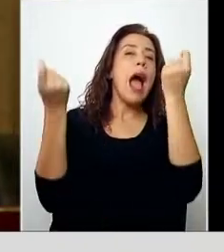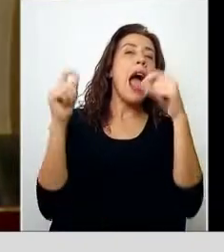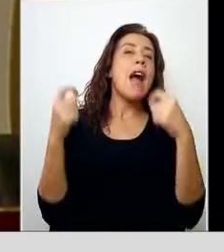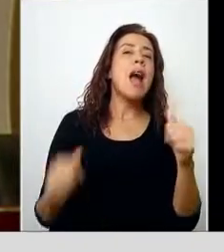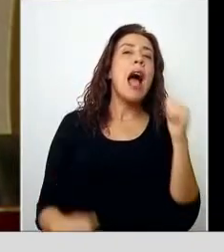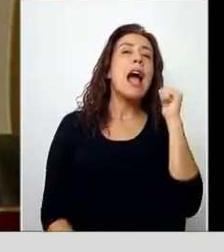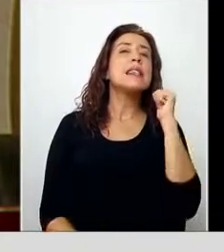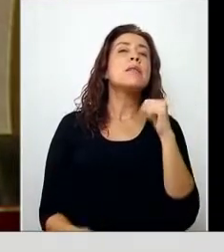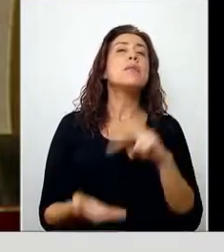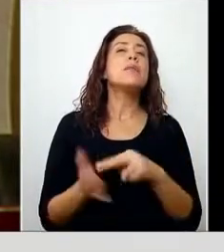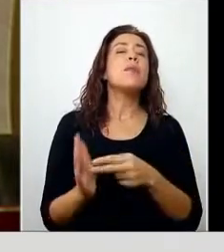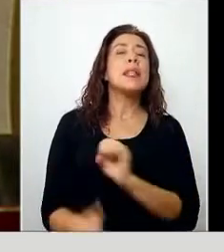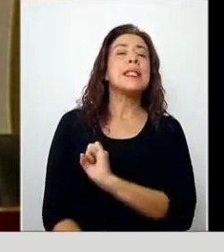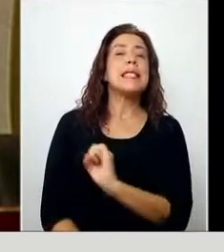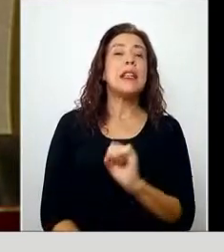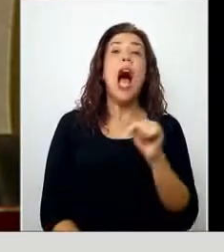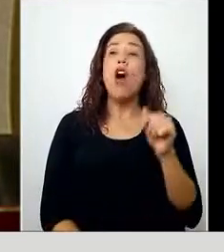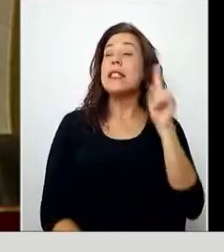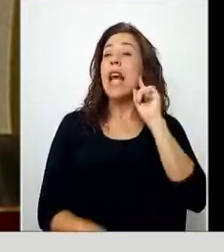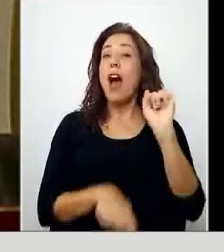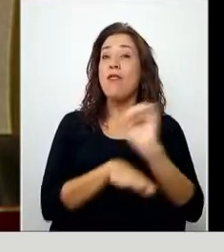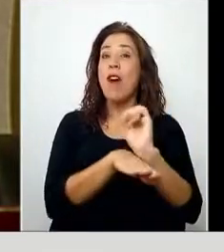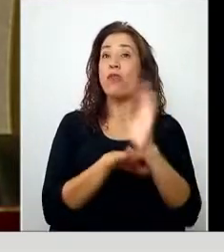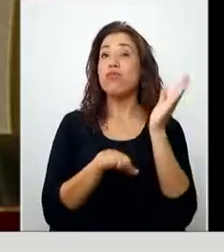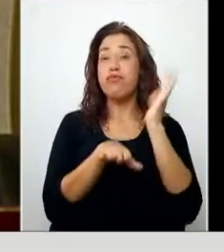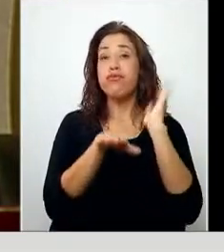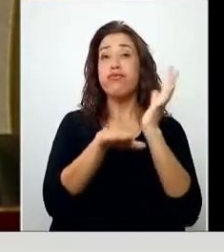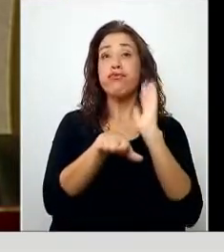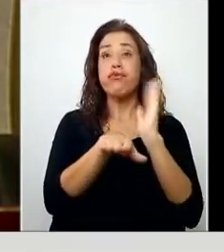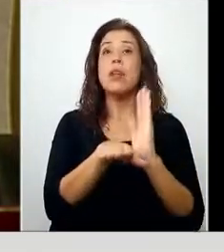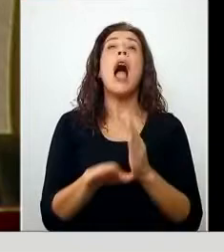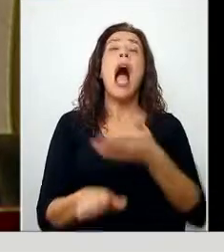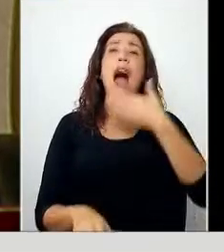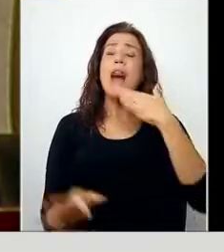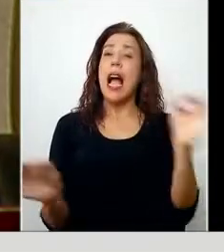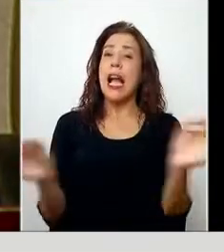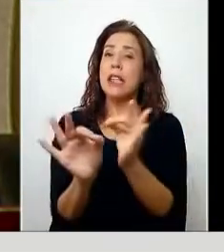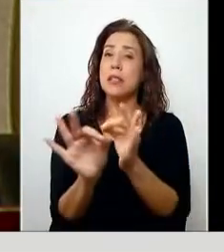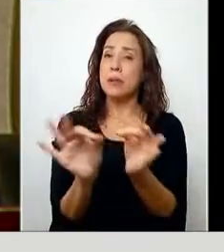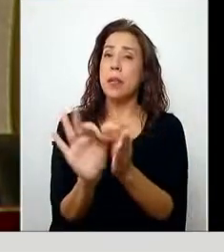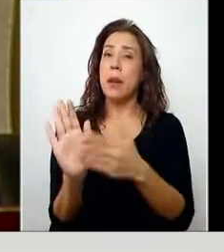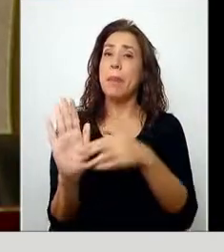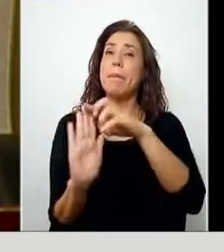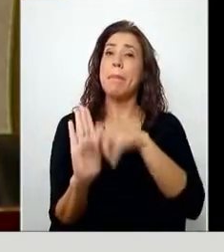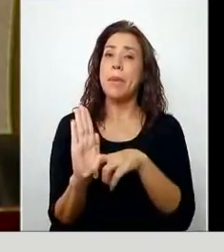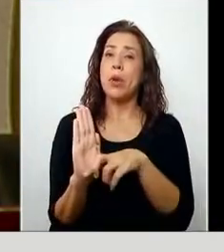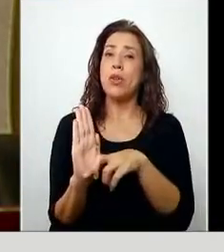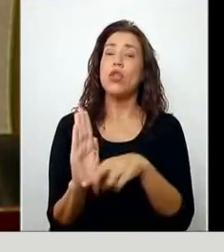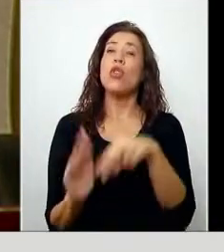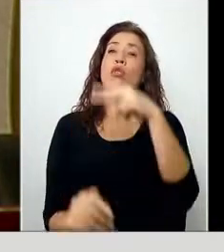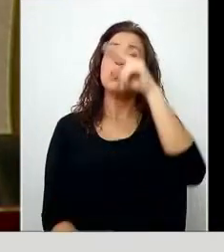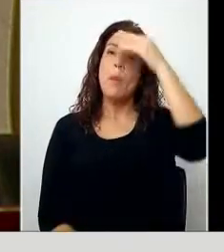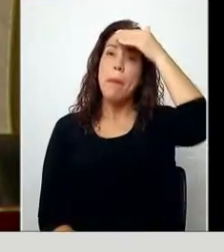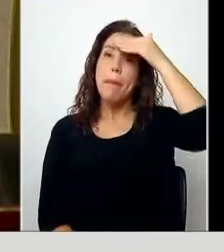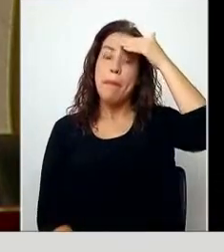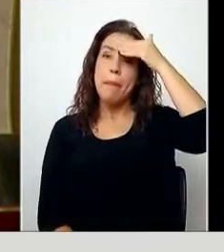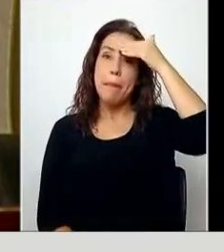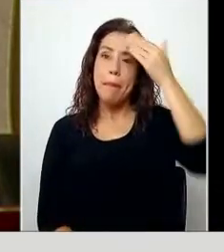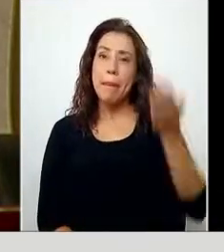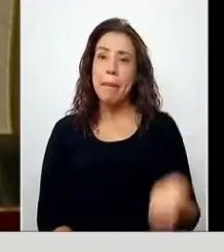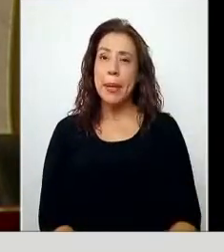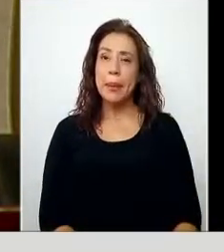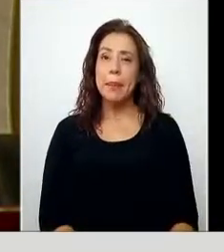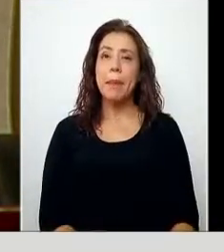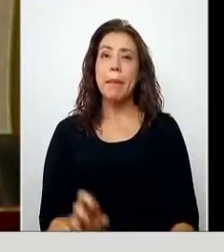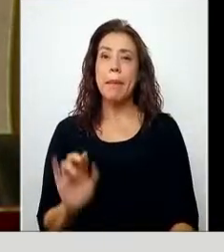lo tanto viene en camino para defender este proyecto con una señal también de justamente su preocupación por las pymes en